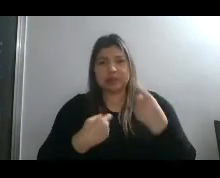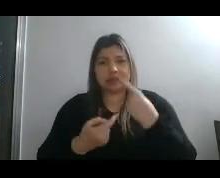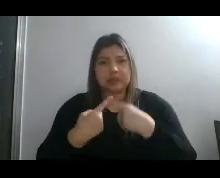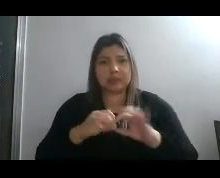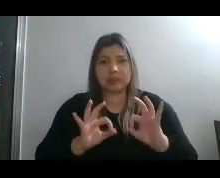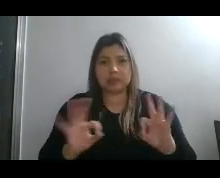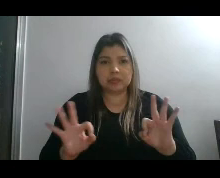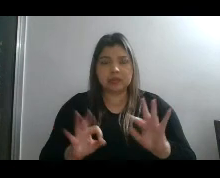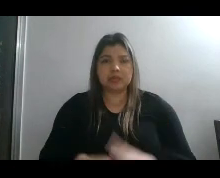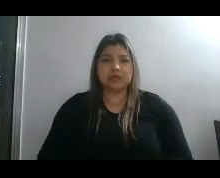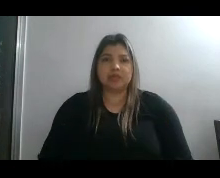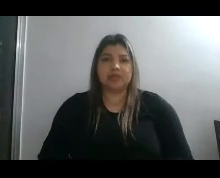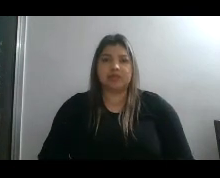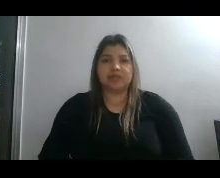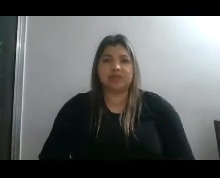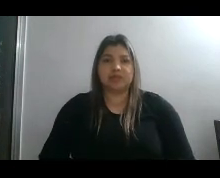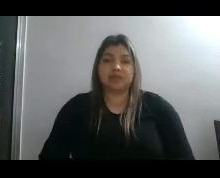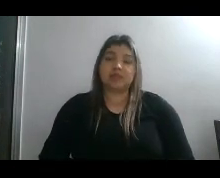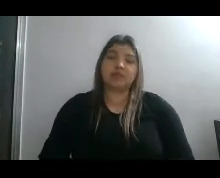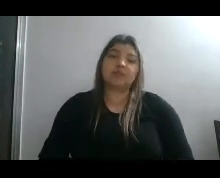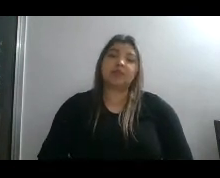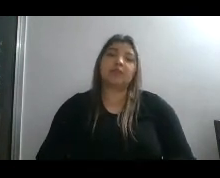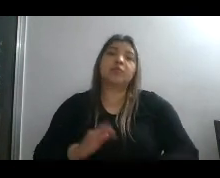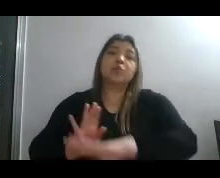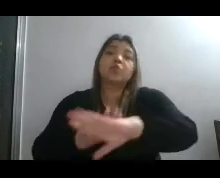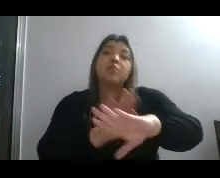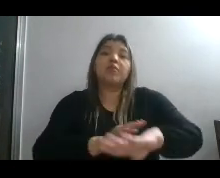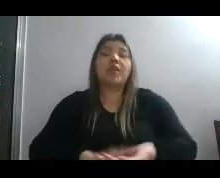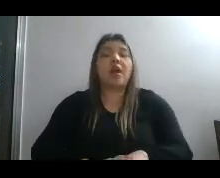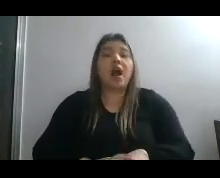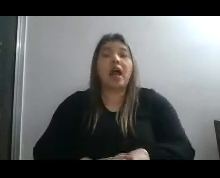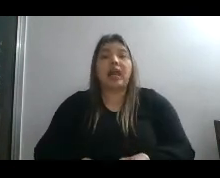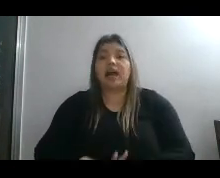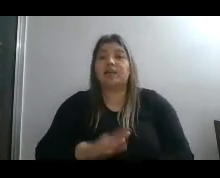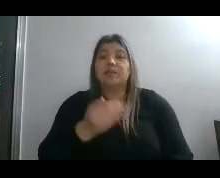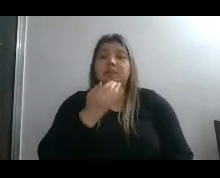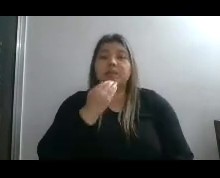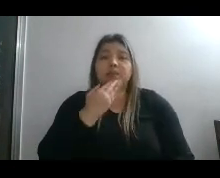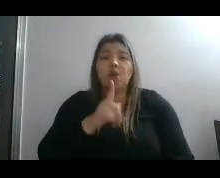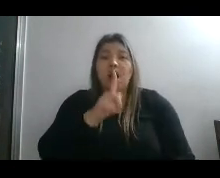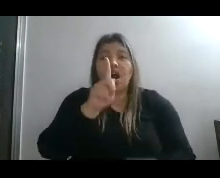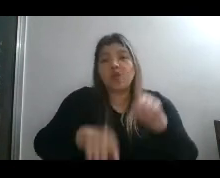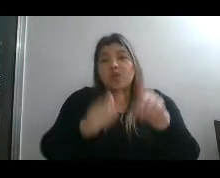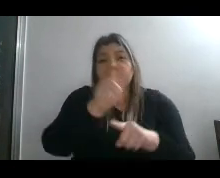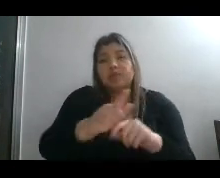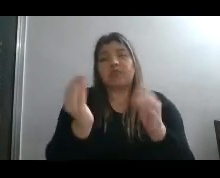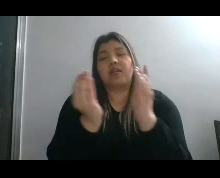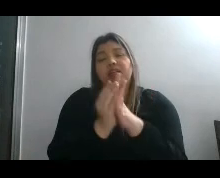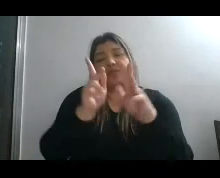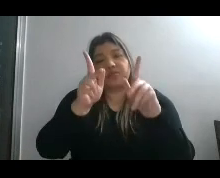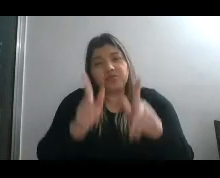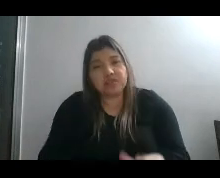Si hay estudiantes y docentes en prácticas en áreas no COVID, ¿qué elementos se utilizarían?